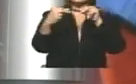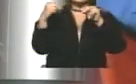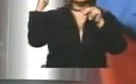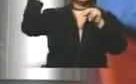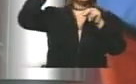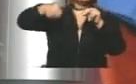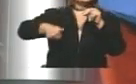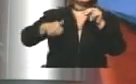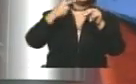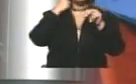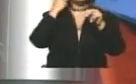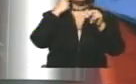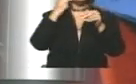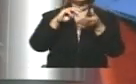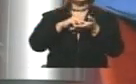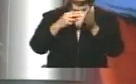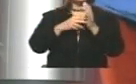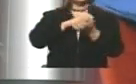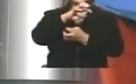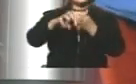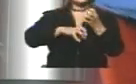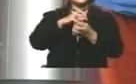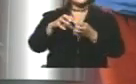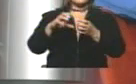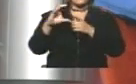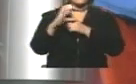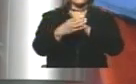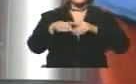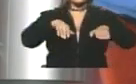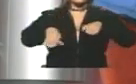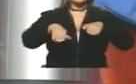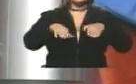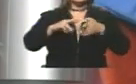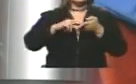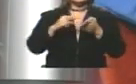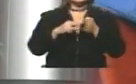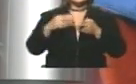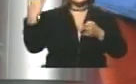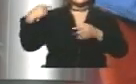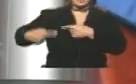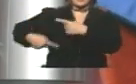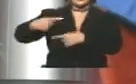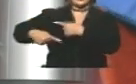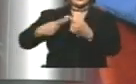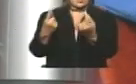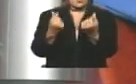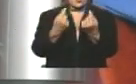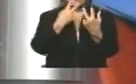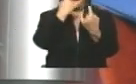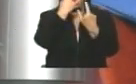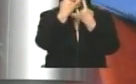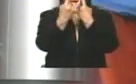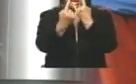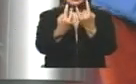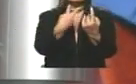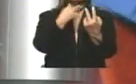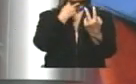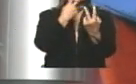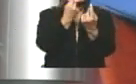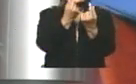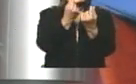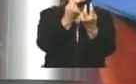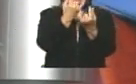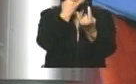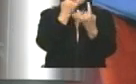siempre he manejado y he dicho que el problema de la industria cultural se basa más en generaciones de fuentes económicas uh-huh. o